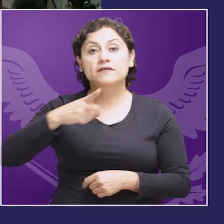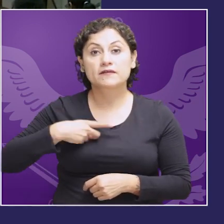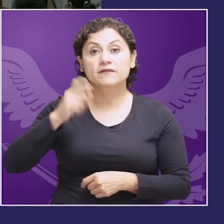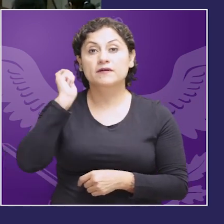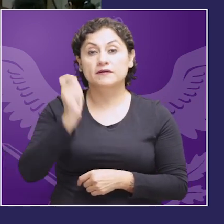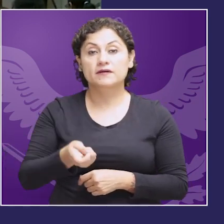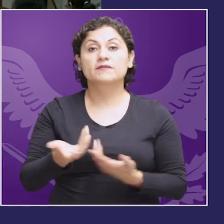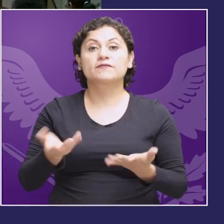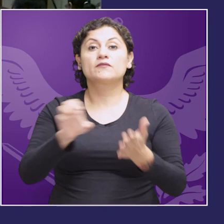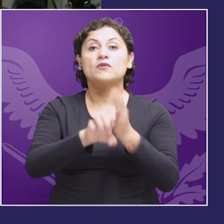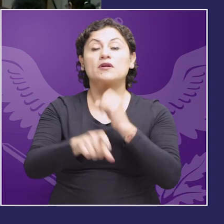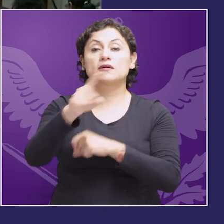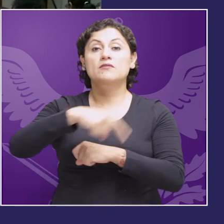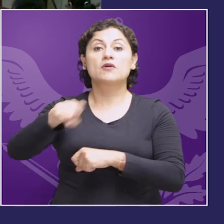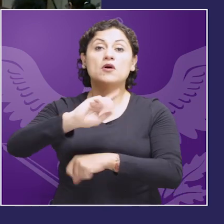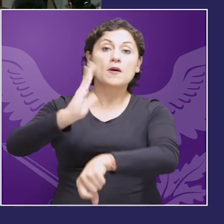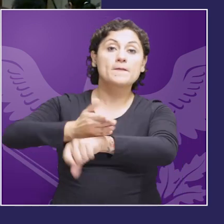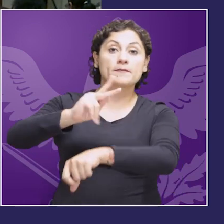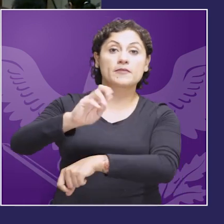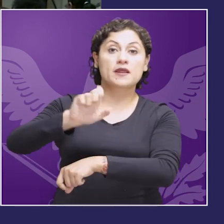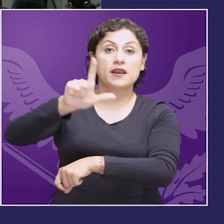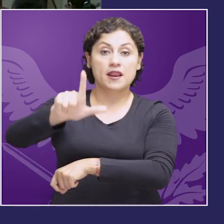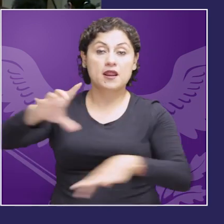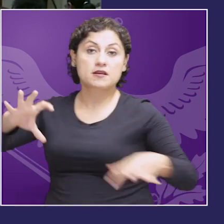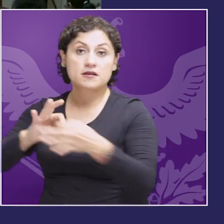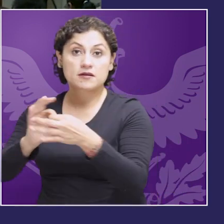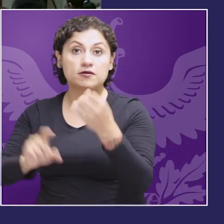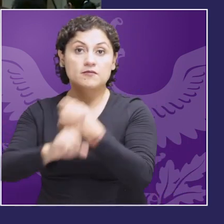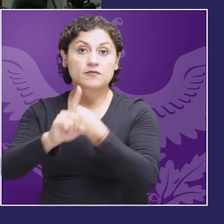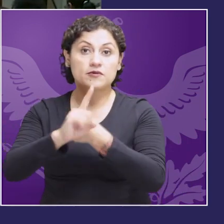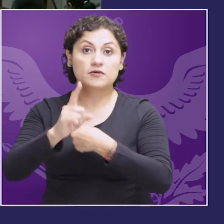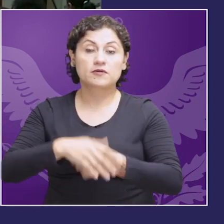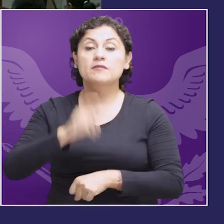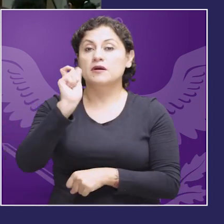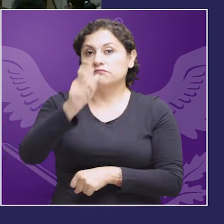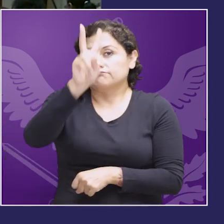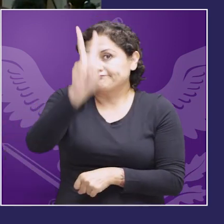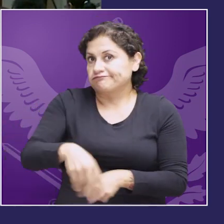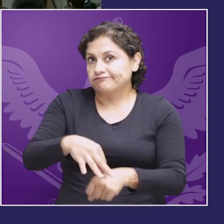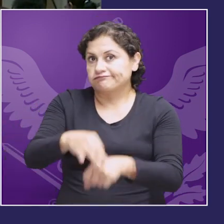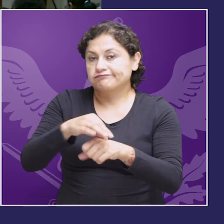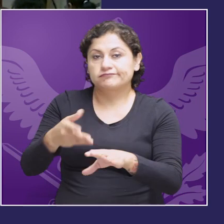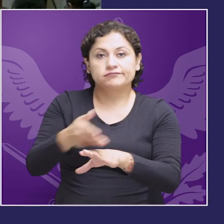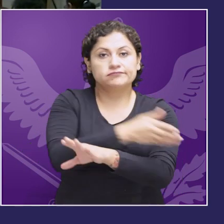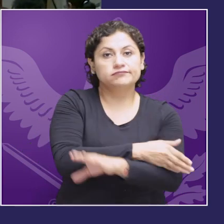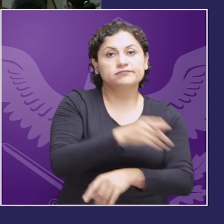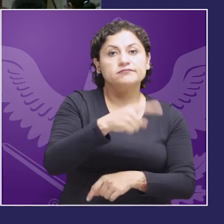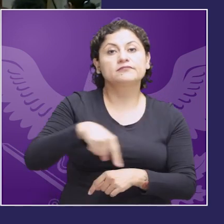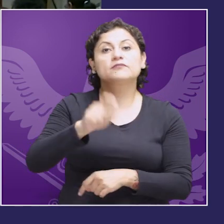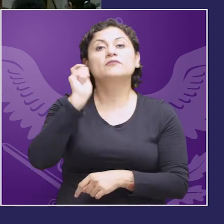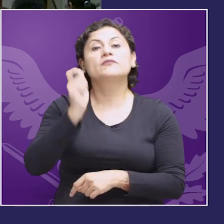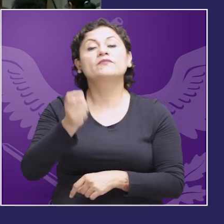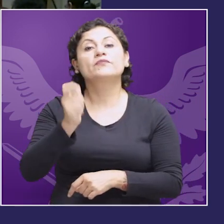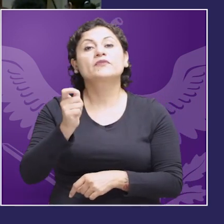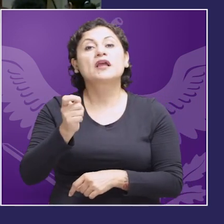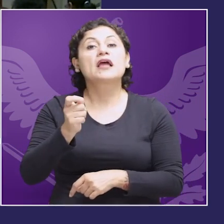algunos desafíos. El más palpable es simplificar la respuesta estatal y reducirla a la sanción penal, considerando que con ello